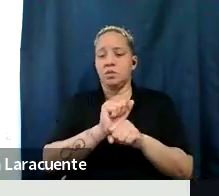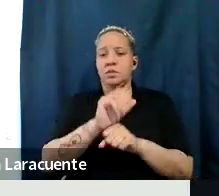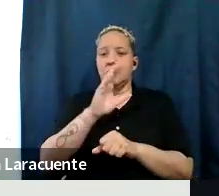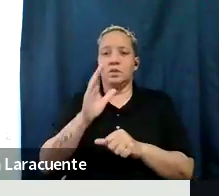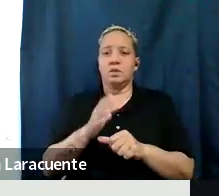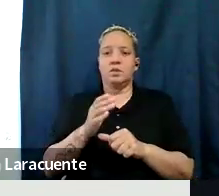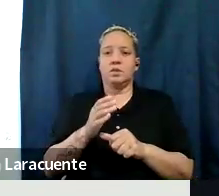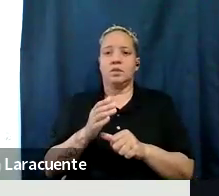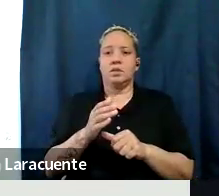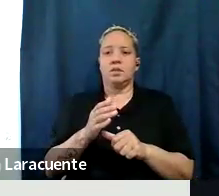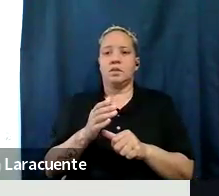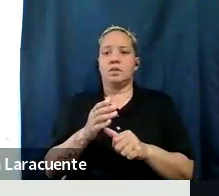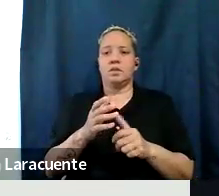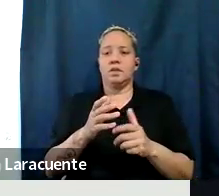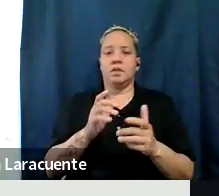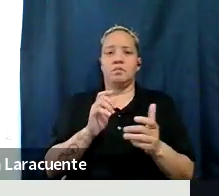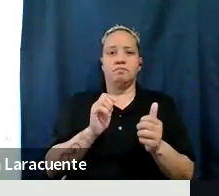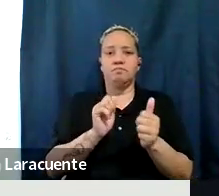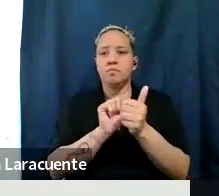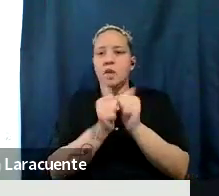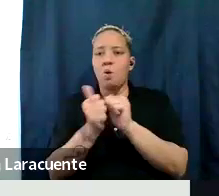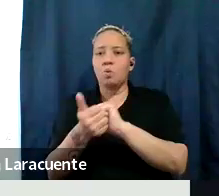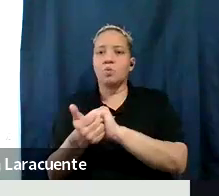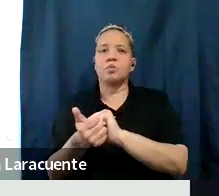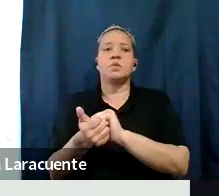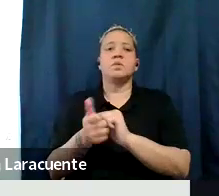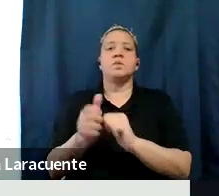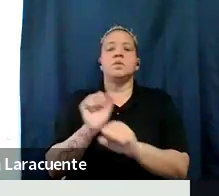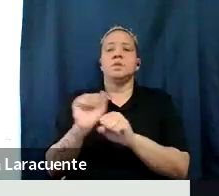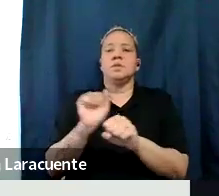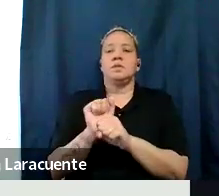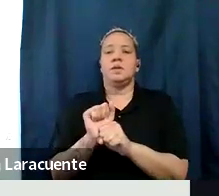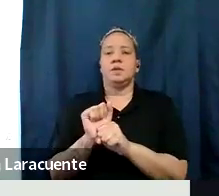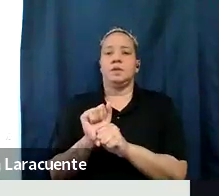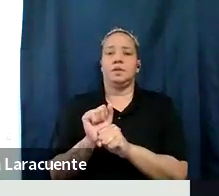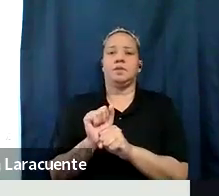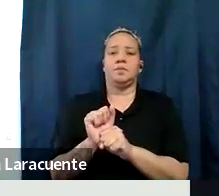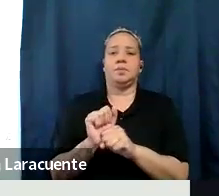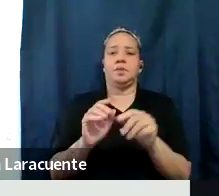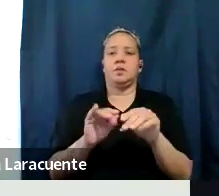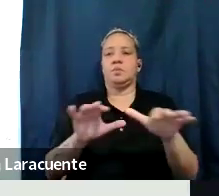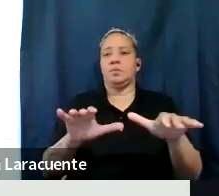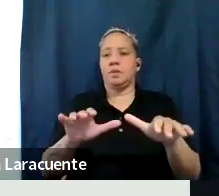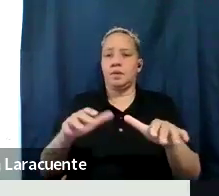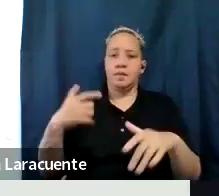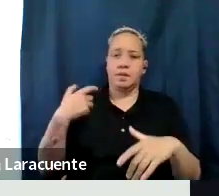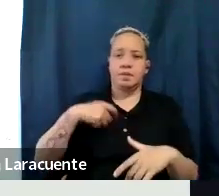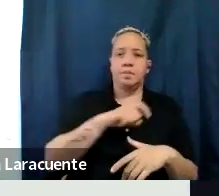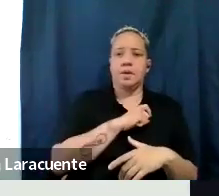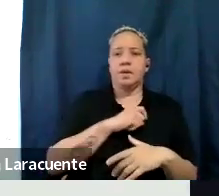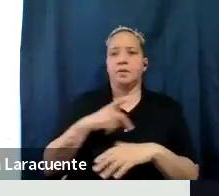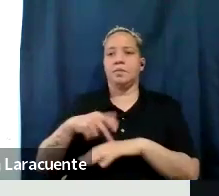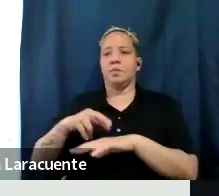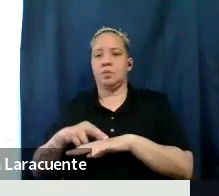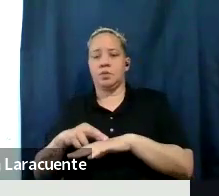de reorganizar su obra y por tanto su legado está repartido entre España y Puerto Rico,